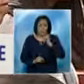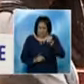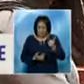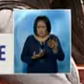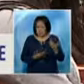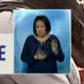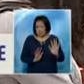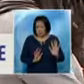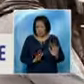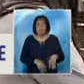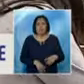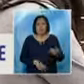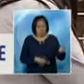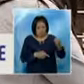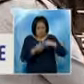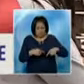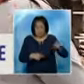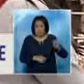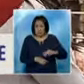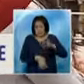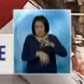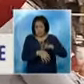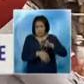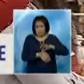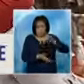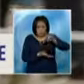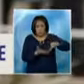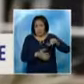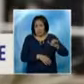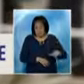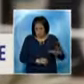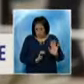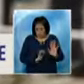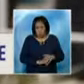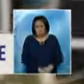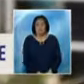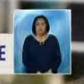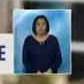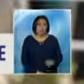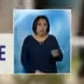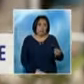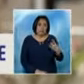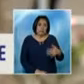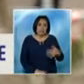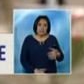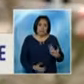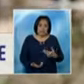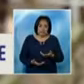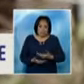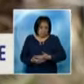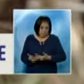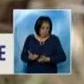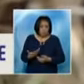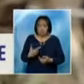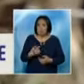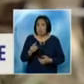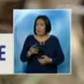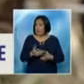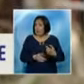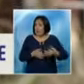espera que va a venir emergencia pediátrica, el cirujano pediátrico. Ella teme que la situación de su bebé empeore mientras